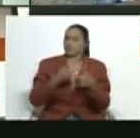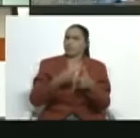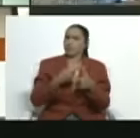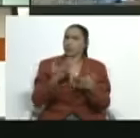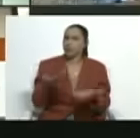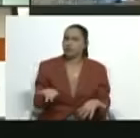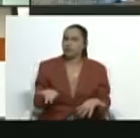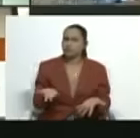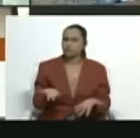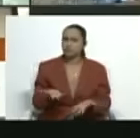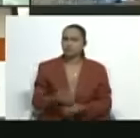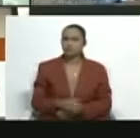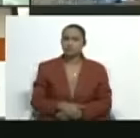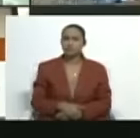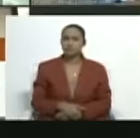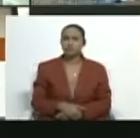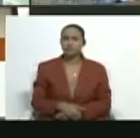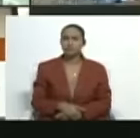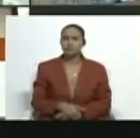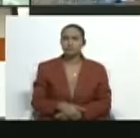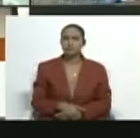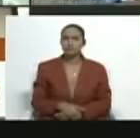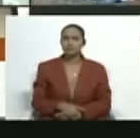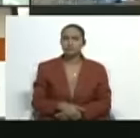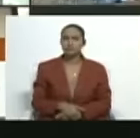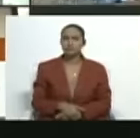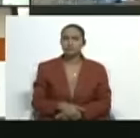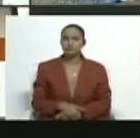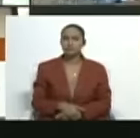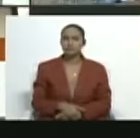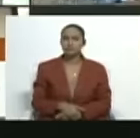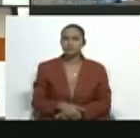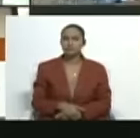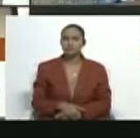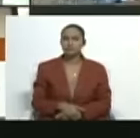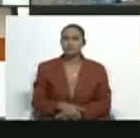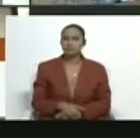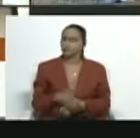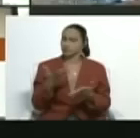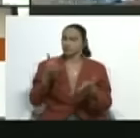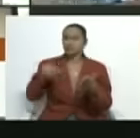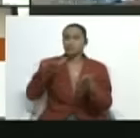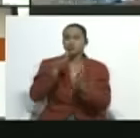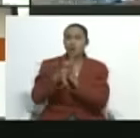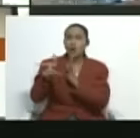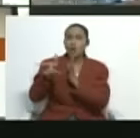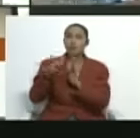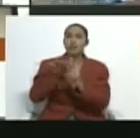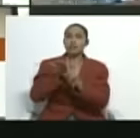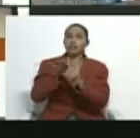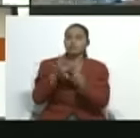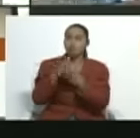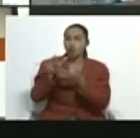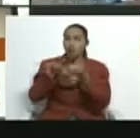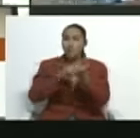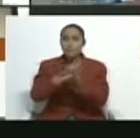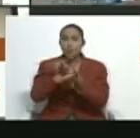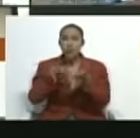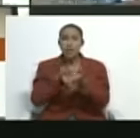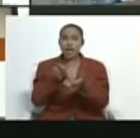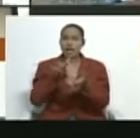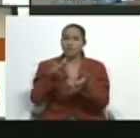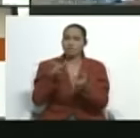eso frente a ese acto aberrante de prepotencia